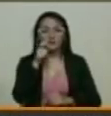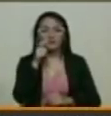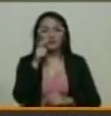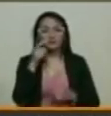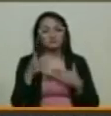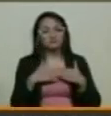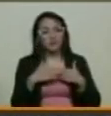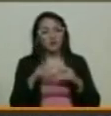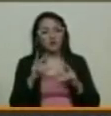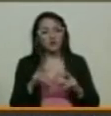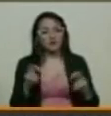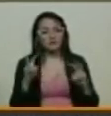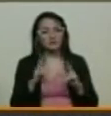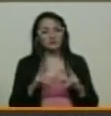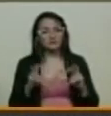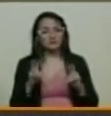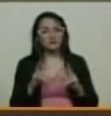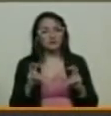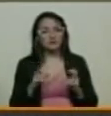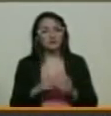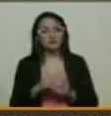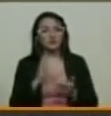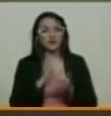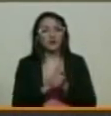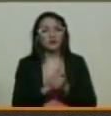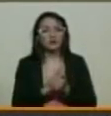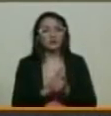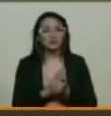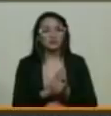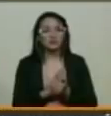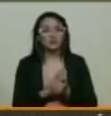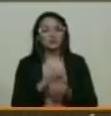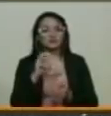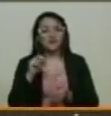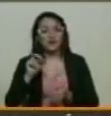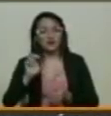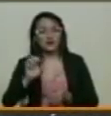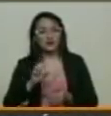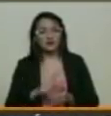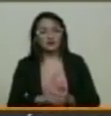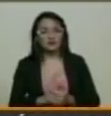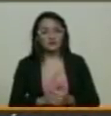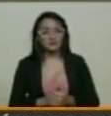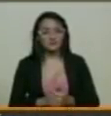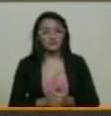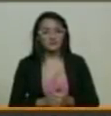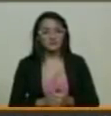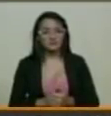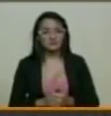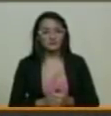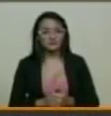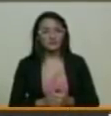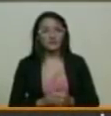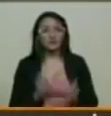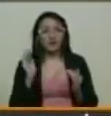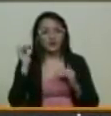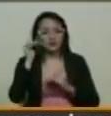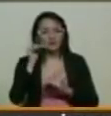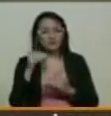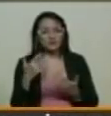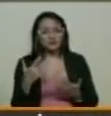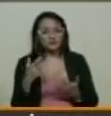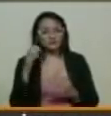alertas, revisar de nuevo en el registro, en la página del Consejo Nacional Electoral, para estar atentas para